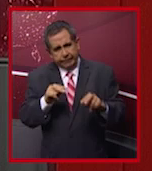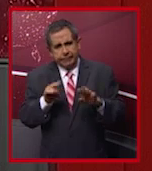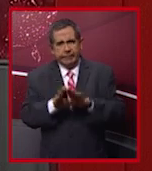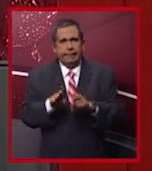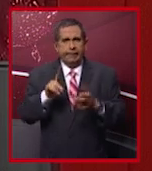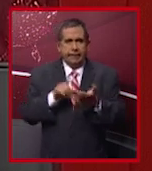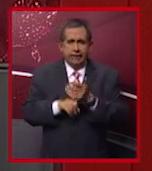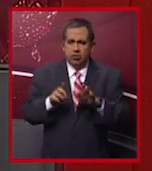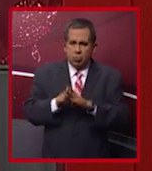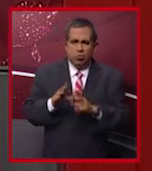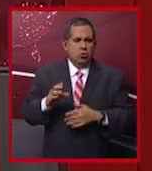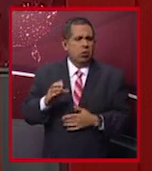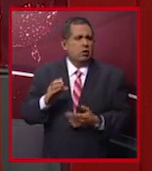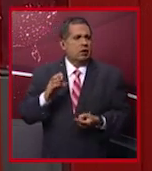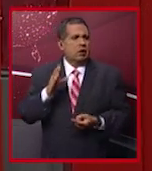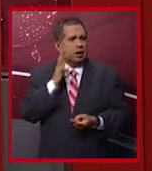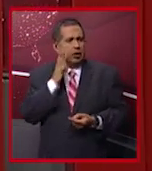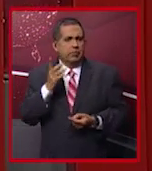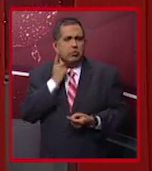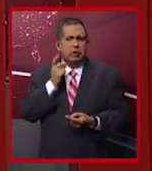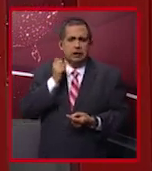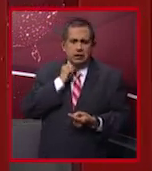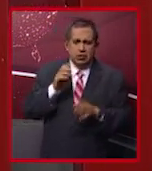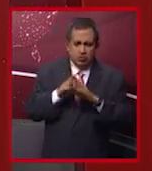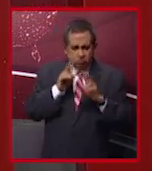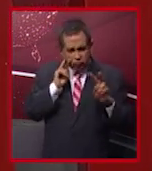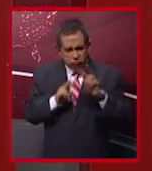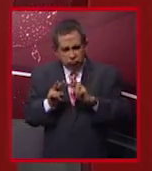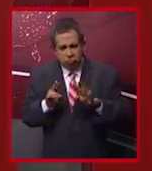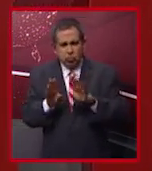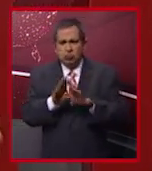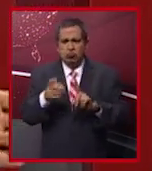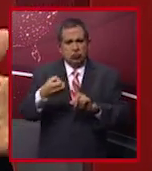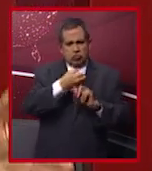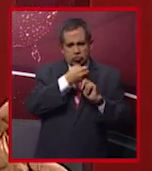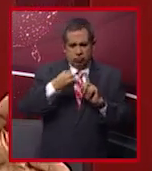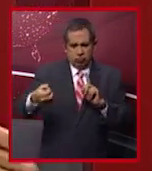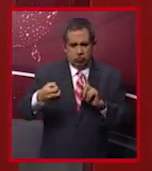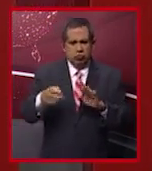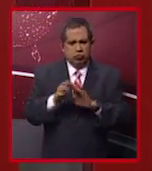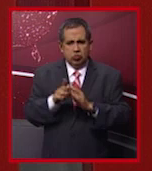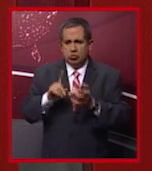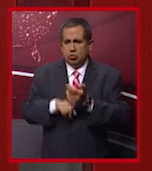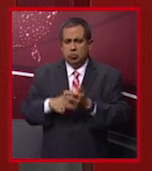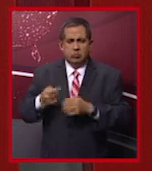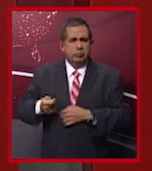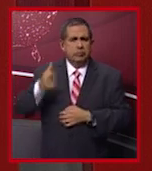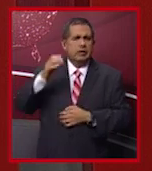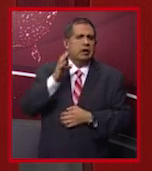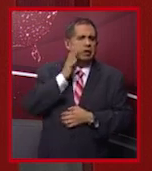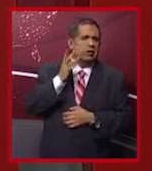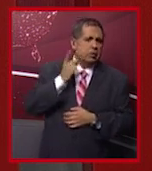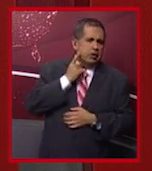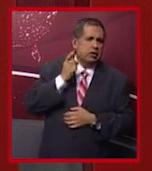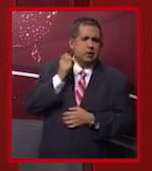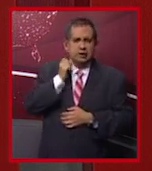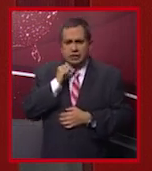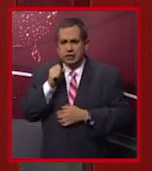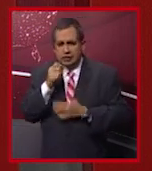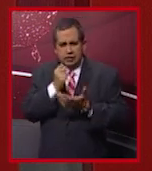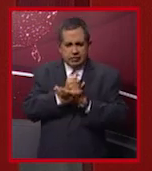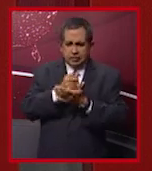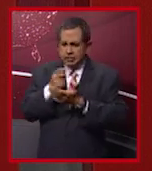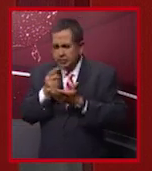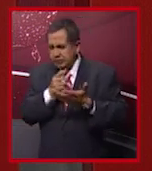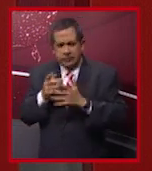aprobando entre cámaras reformas a diversas leyes. Hemos estado observando el proceso legislativo. Cámara de origen, Cámara revisora, modificaciones, minuto, en fin,